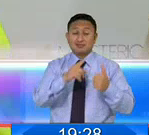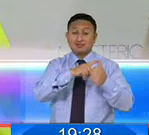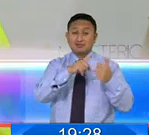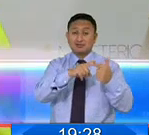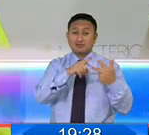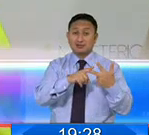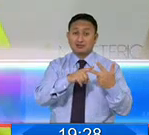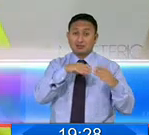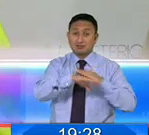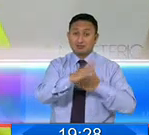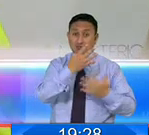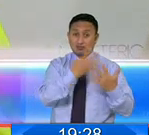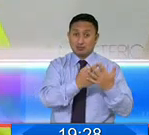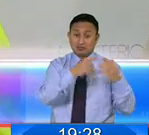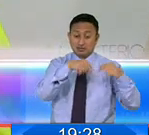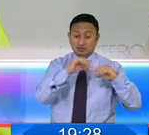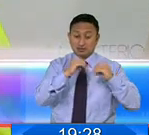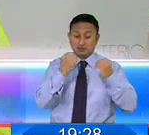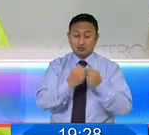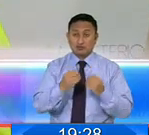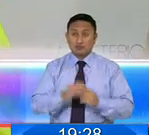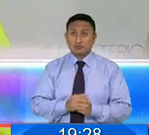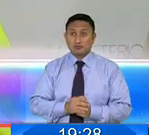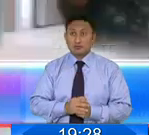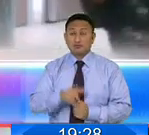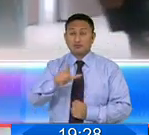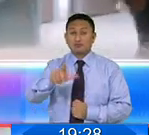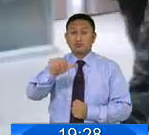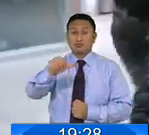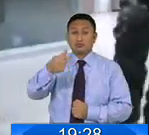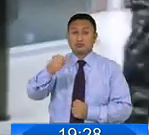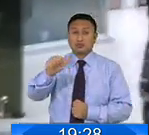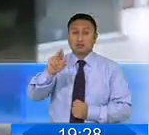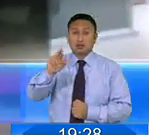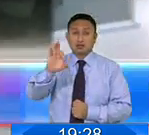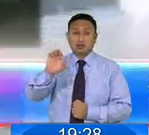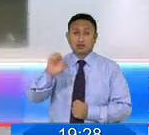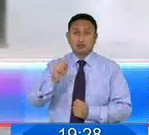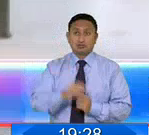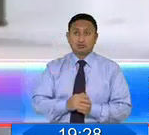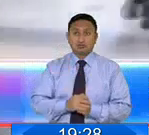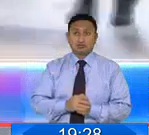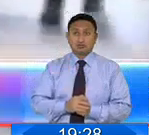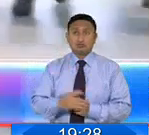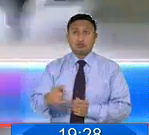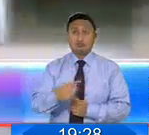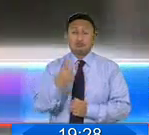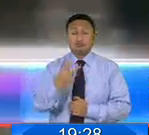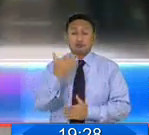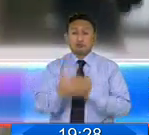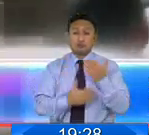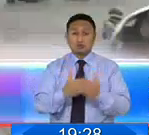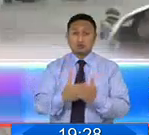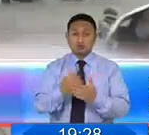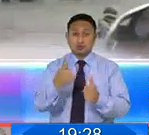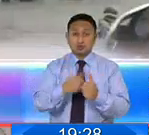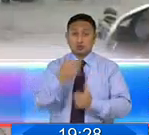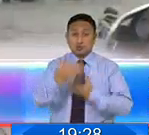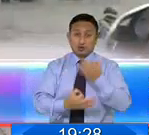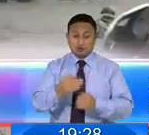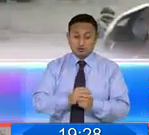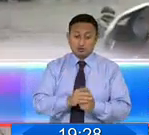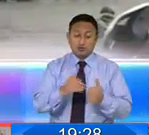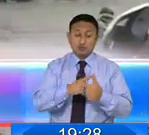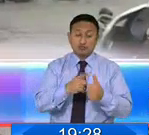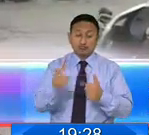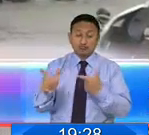sospechosos con la estructura identificada como los Lagartos. Ellos enfrentan dos procesos, uno por el asesinato y otro